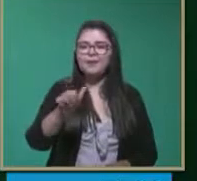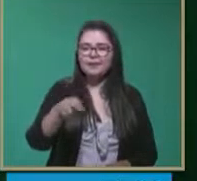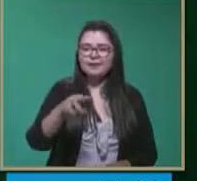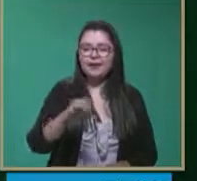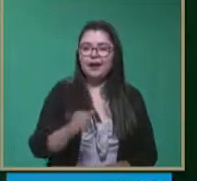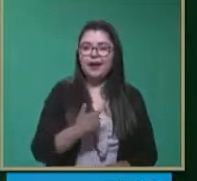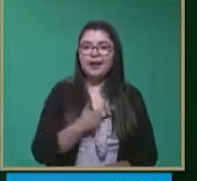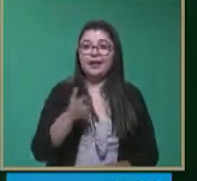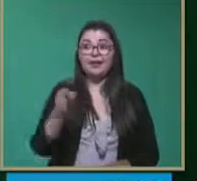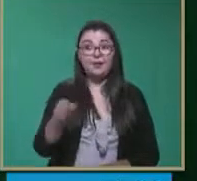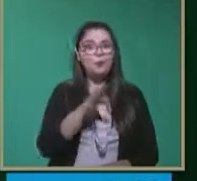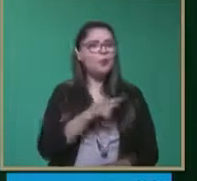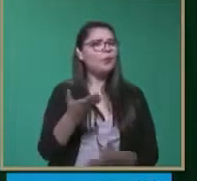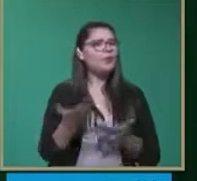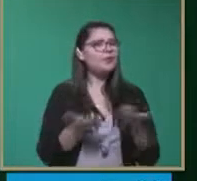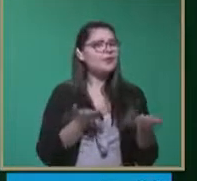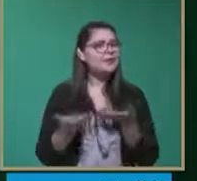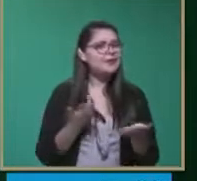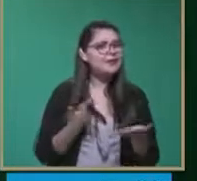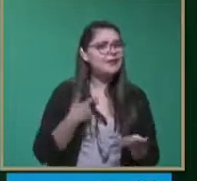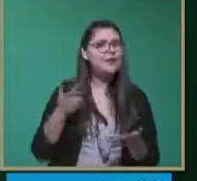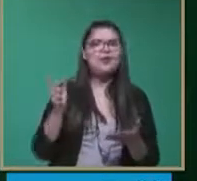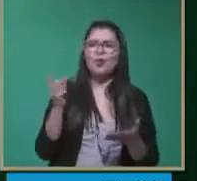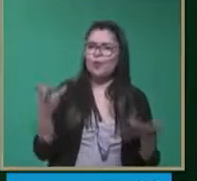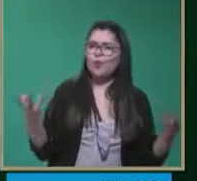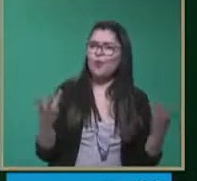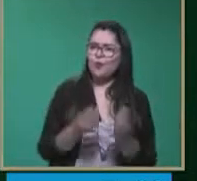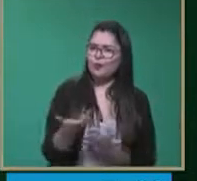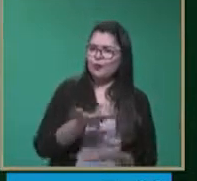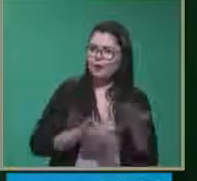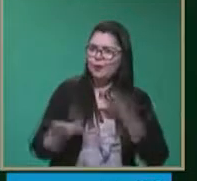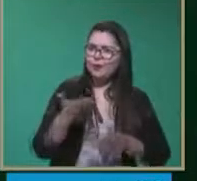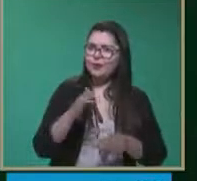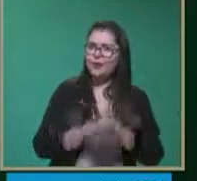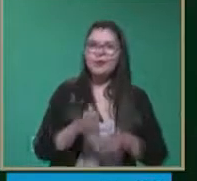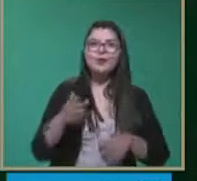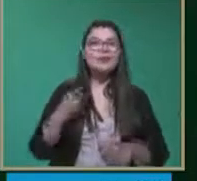nuestros amigos, nos divertimos bastante.